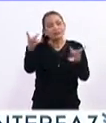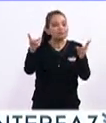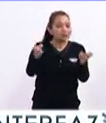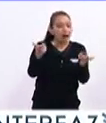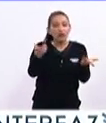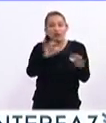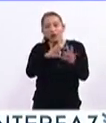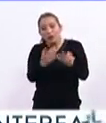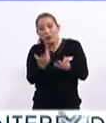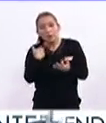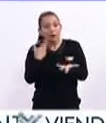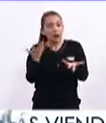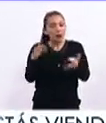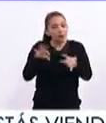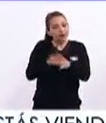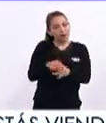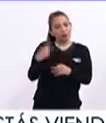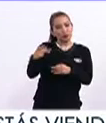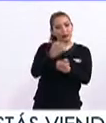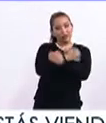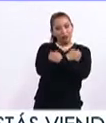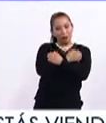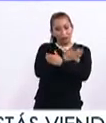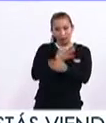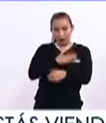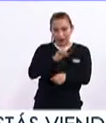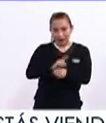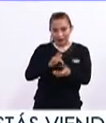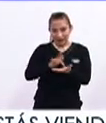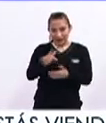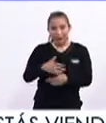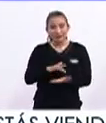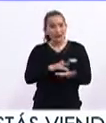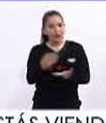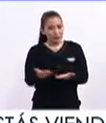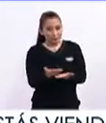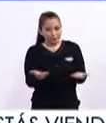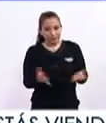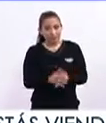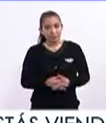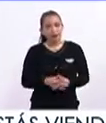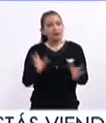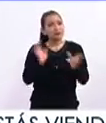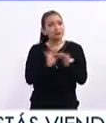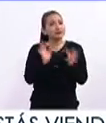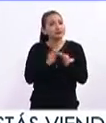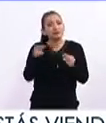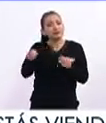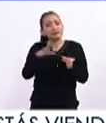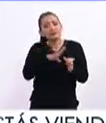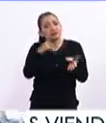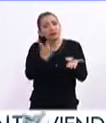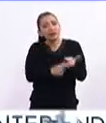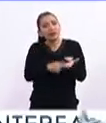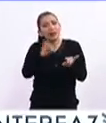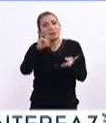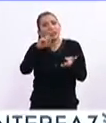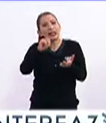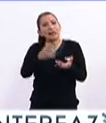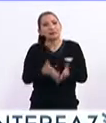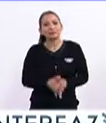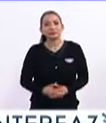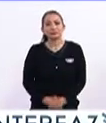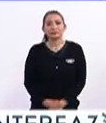de alternativas que complementan la educación. Gracias por estar con nosotros. Buenos días. Gracias a ustedes. Bienvenido. Pues cuéntenos qué es lo que ofrece el Politécnico en este